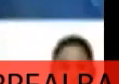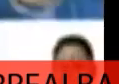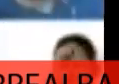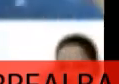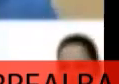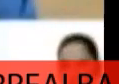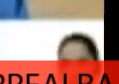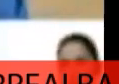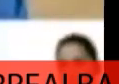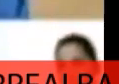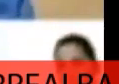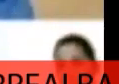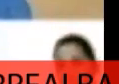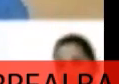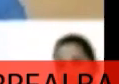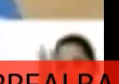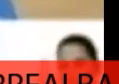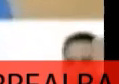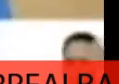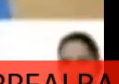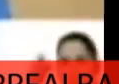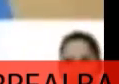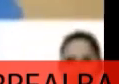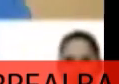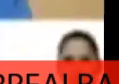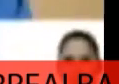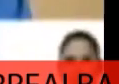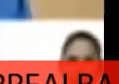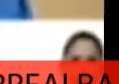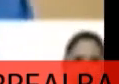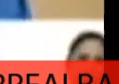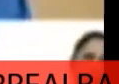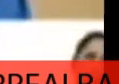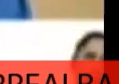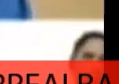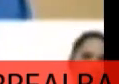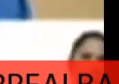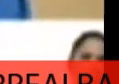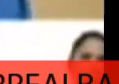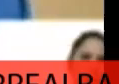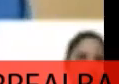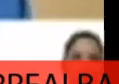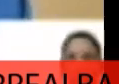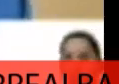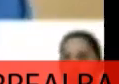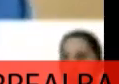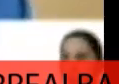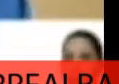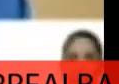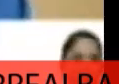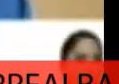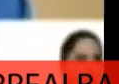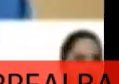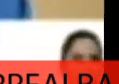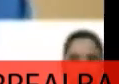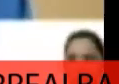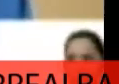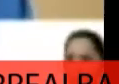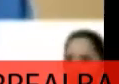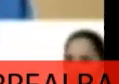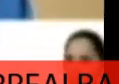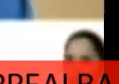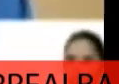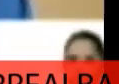de los actores políticos involucrados en este acuerdo, sin cuya madurez el mismo no habría sido posible. Ninguno renunció a sus